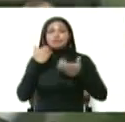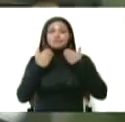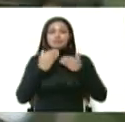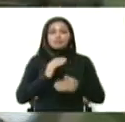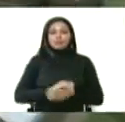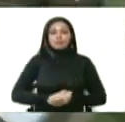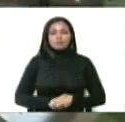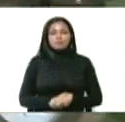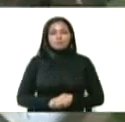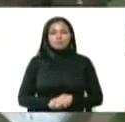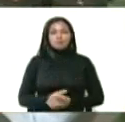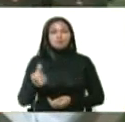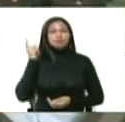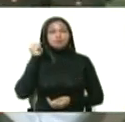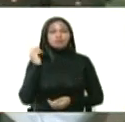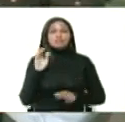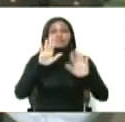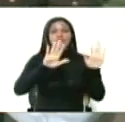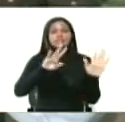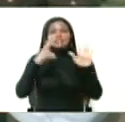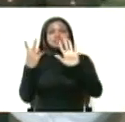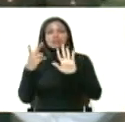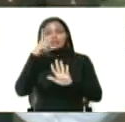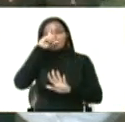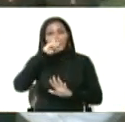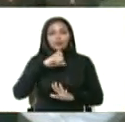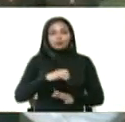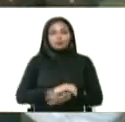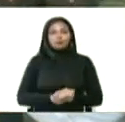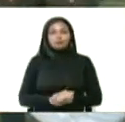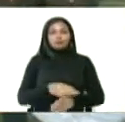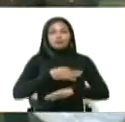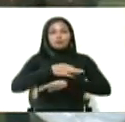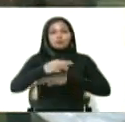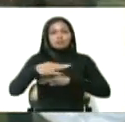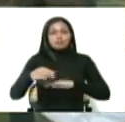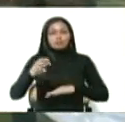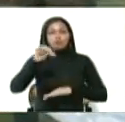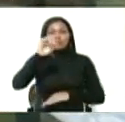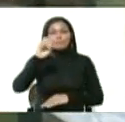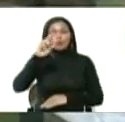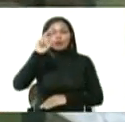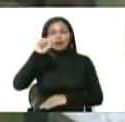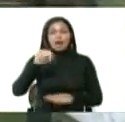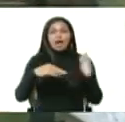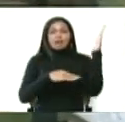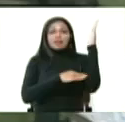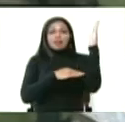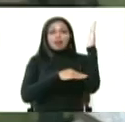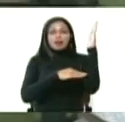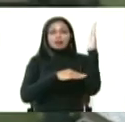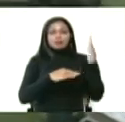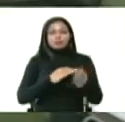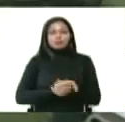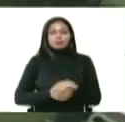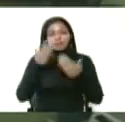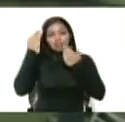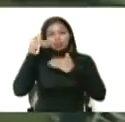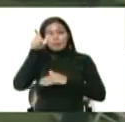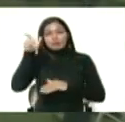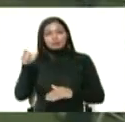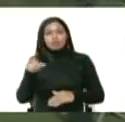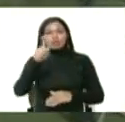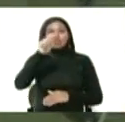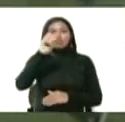una muchacha de 17 años, municipio Morán en Lara, el Tocuyo. Saludo a la gente del